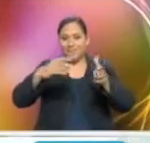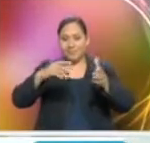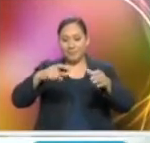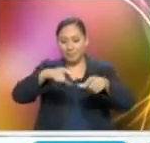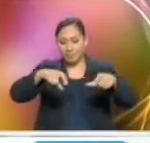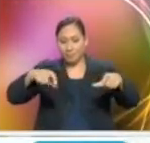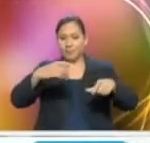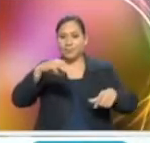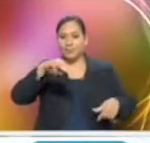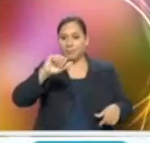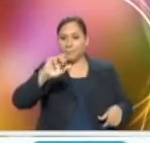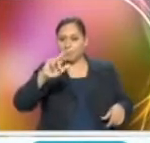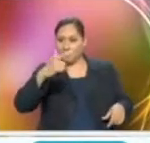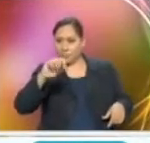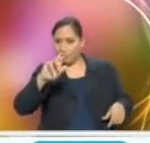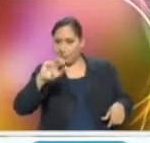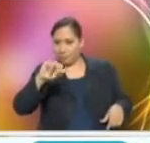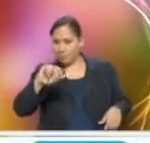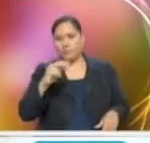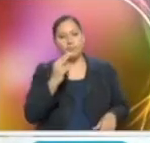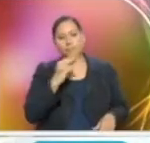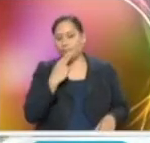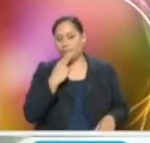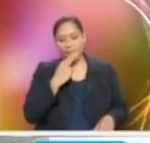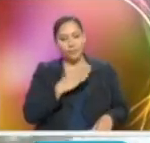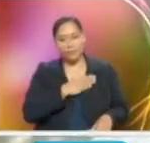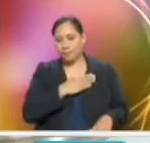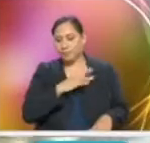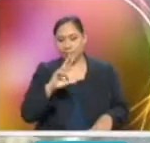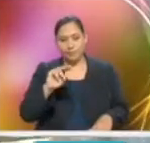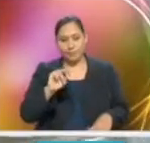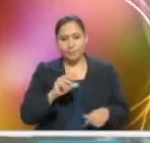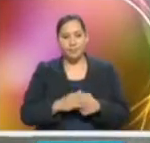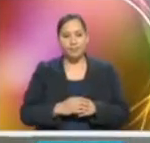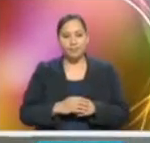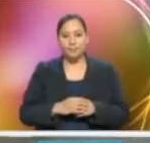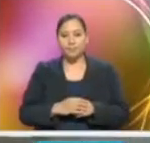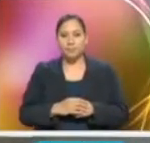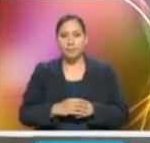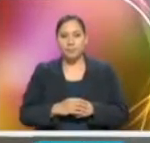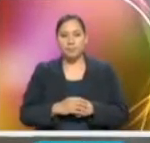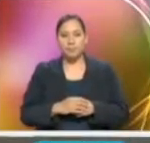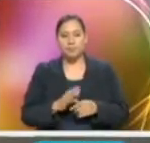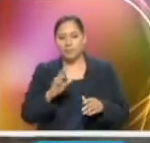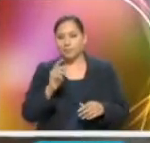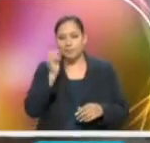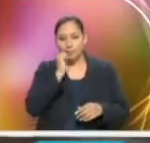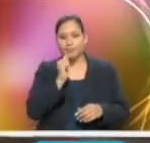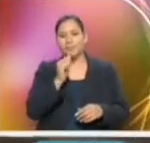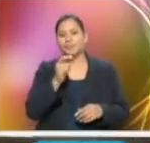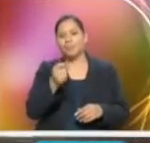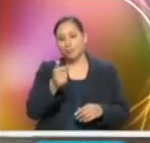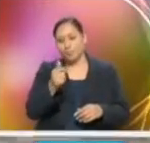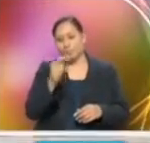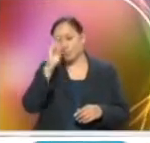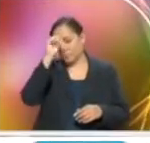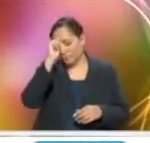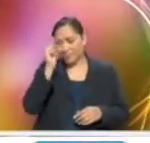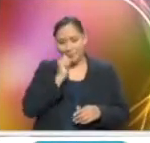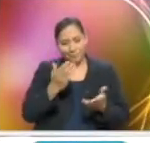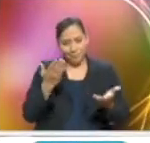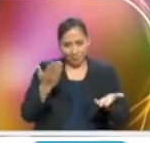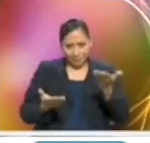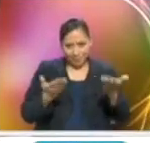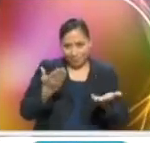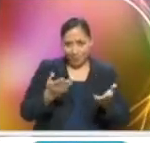bueno, lo personal no es muy buena. Y todo en cantidades